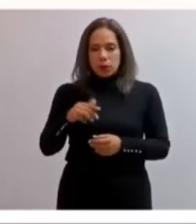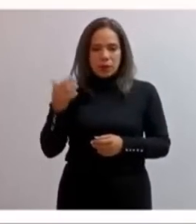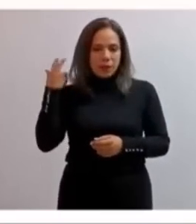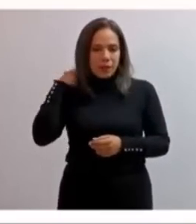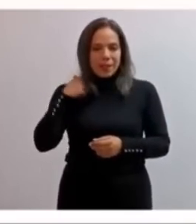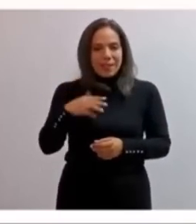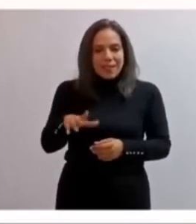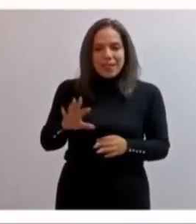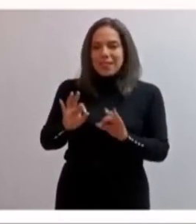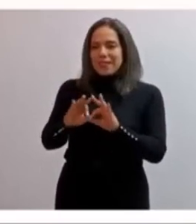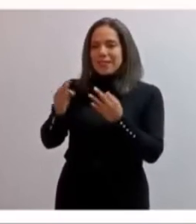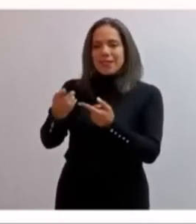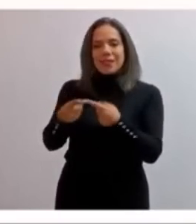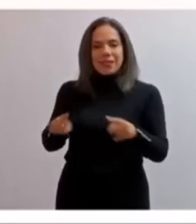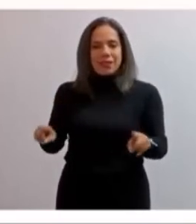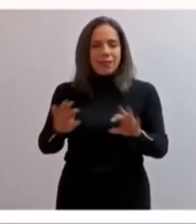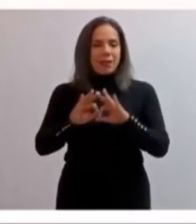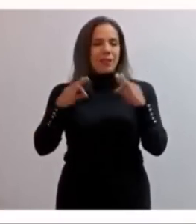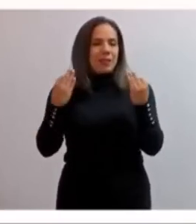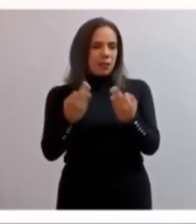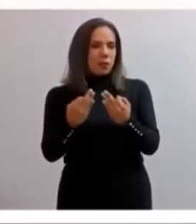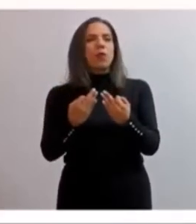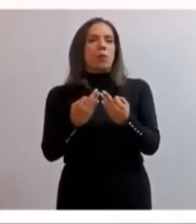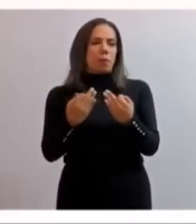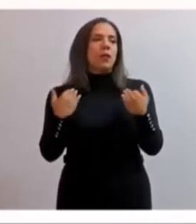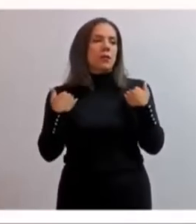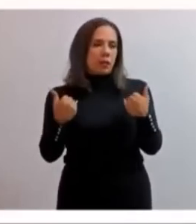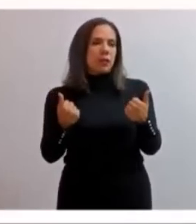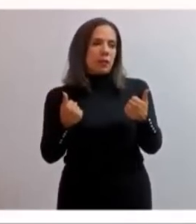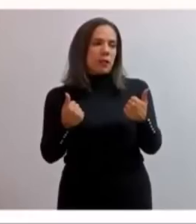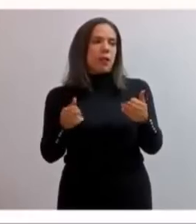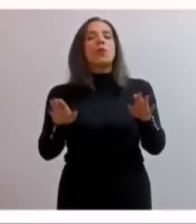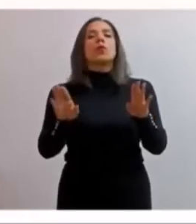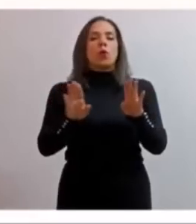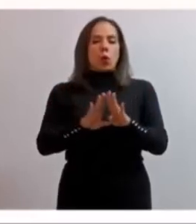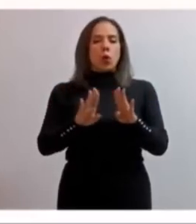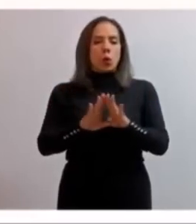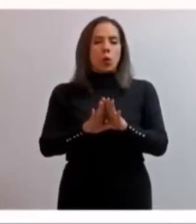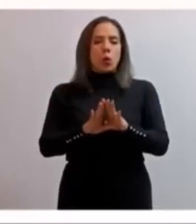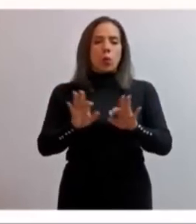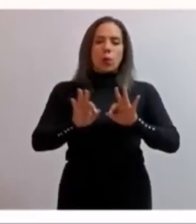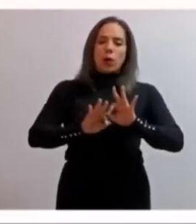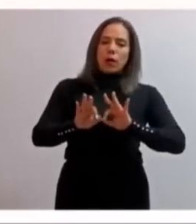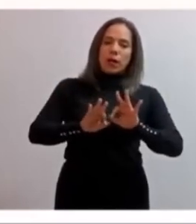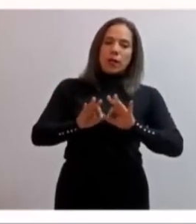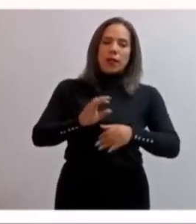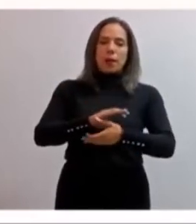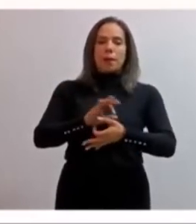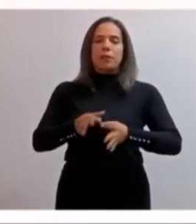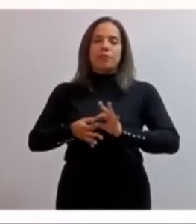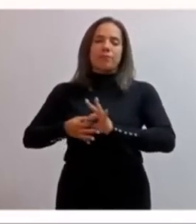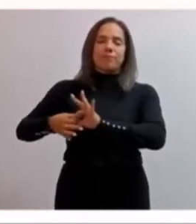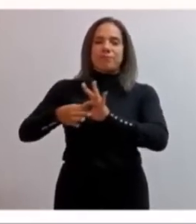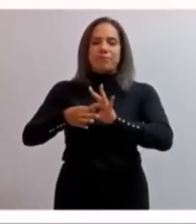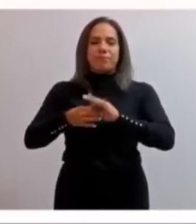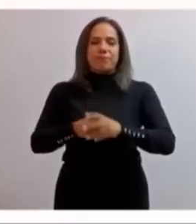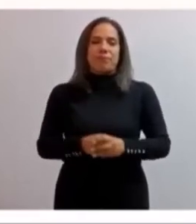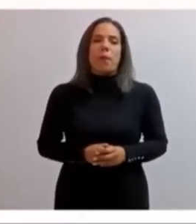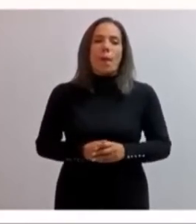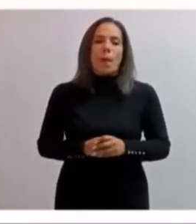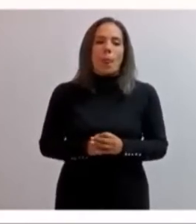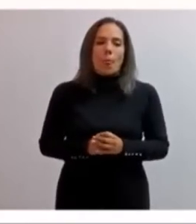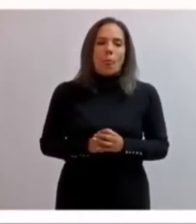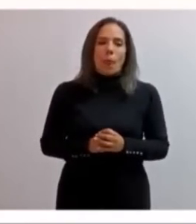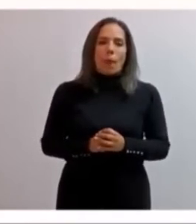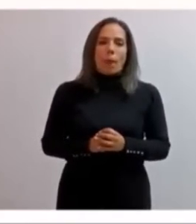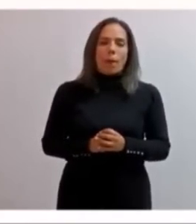esta diversidad que tenemos es donde tenemos que aprender a hacer el trabajo colegiado. Este trabajo